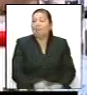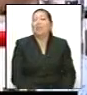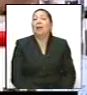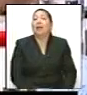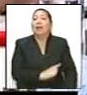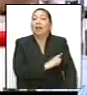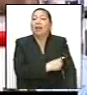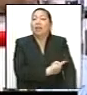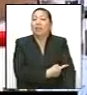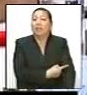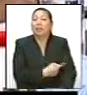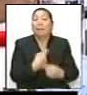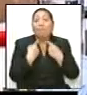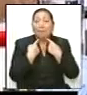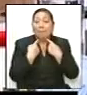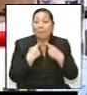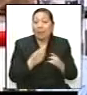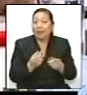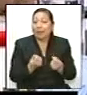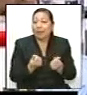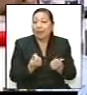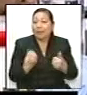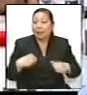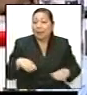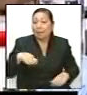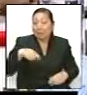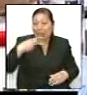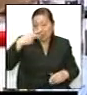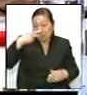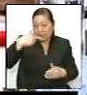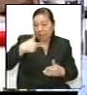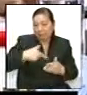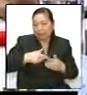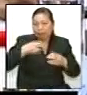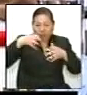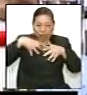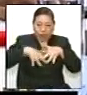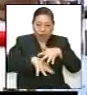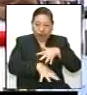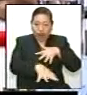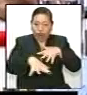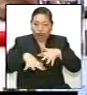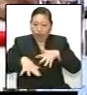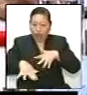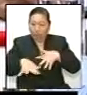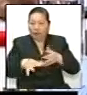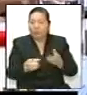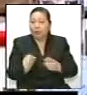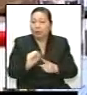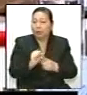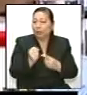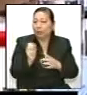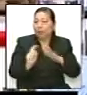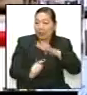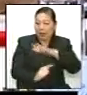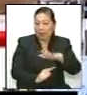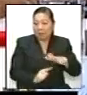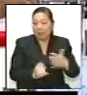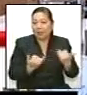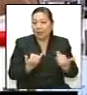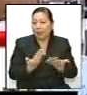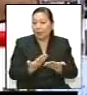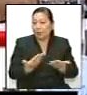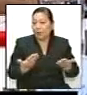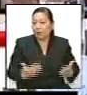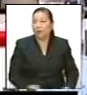fuerte pérdida de dinero a partir de Petroperú por los derrames y los conflictos socioambientales. Esas dos